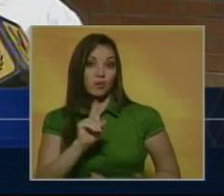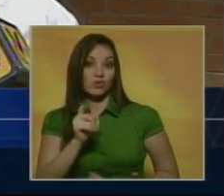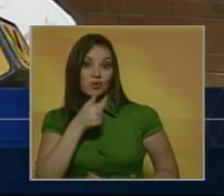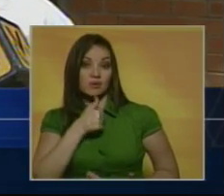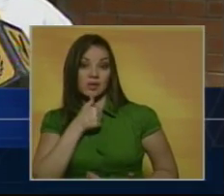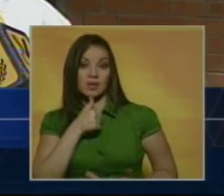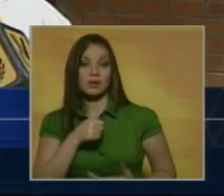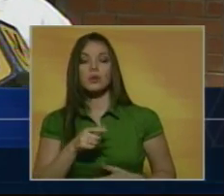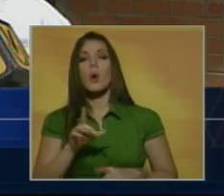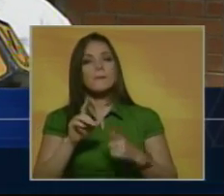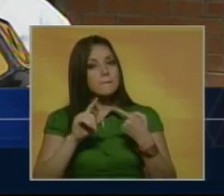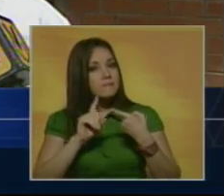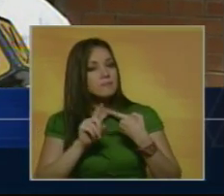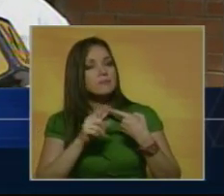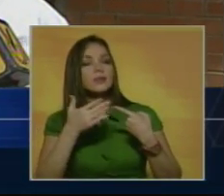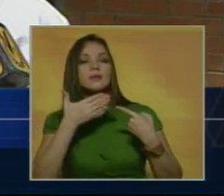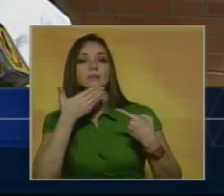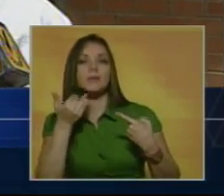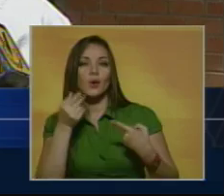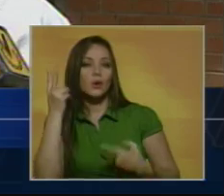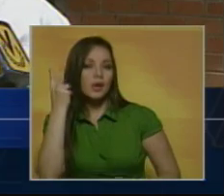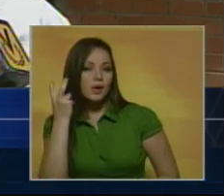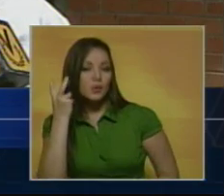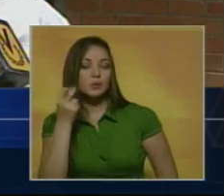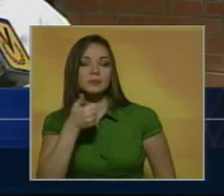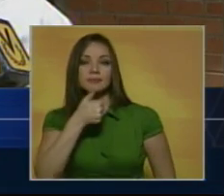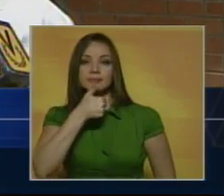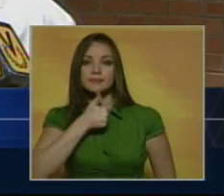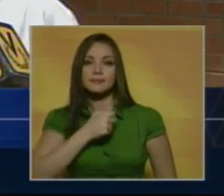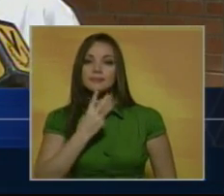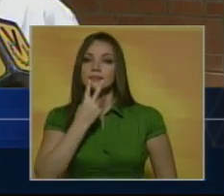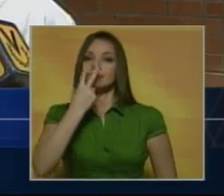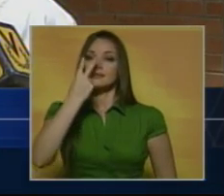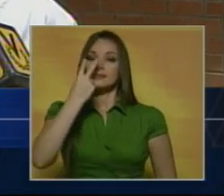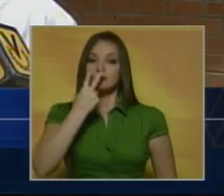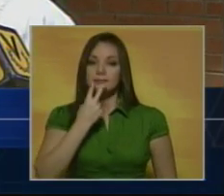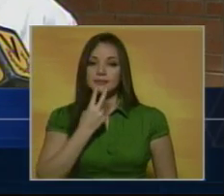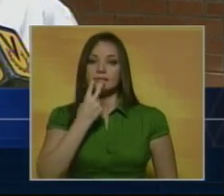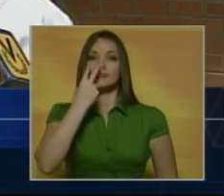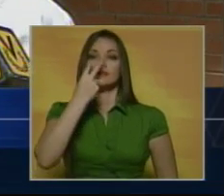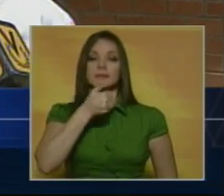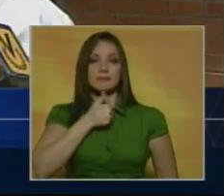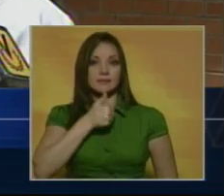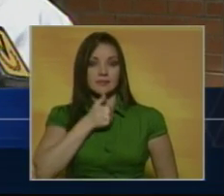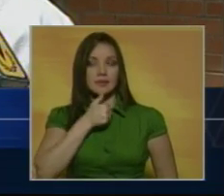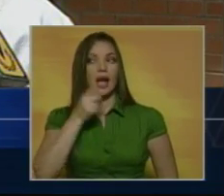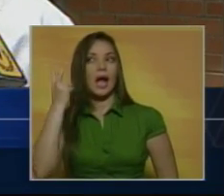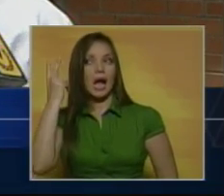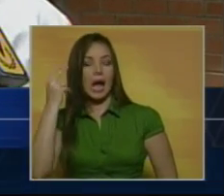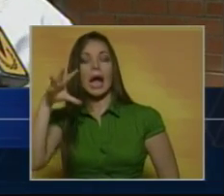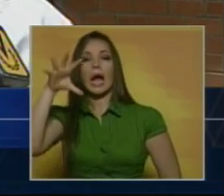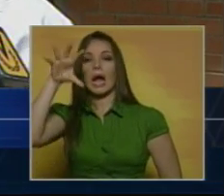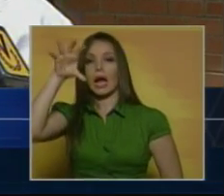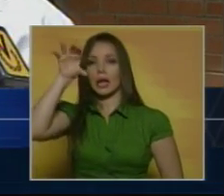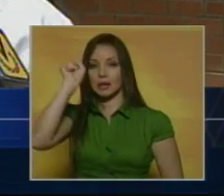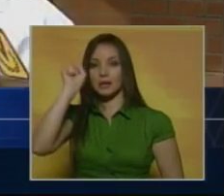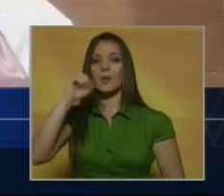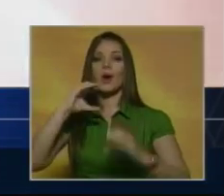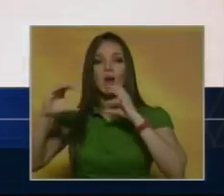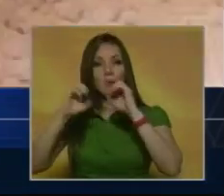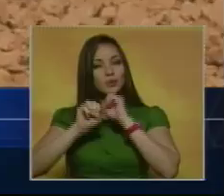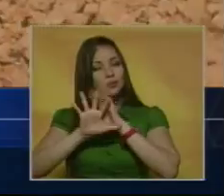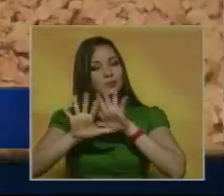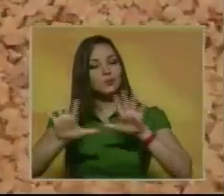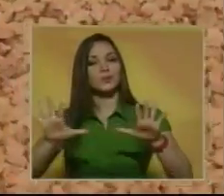Simplemente respirando, escuchando a la otra persona y poniéndose en el lugar de la otra persona, podemos lograr entenderlos y entonces la comunicación